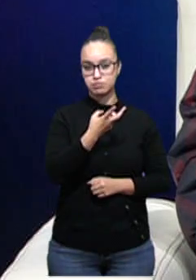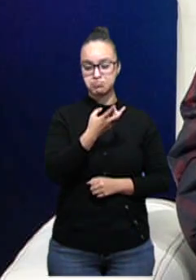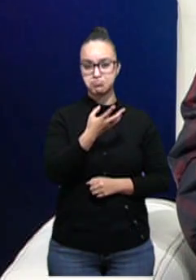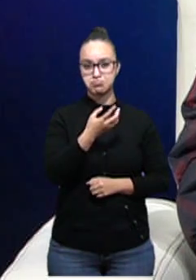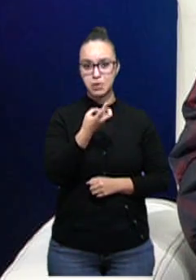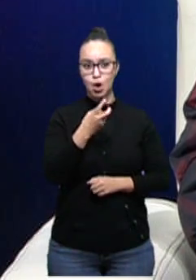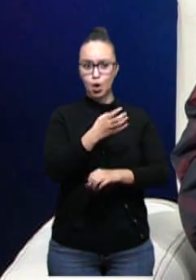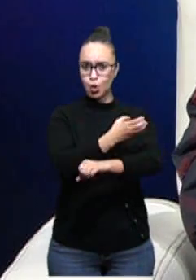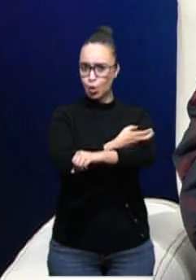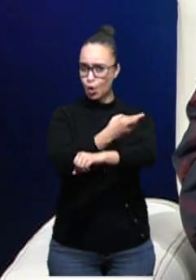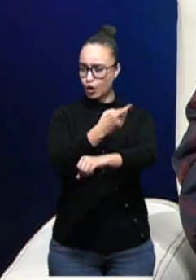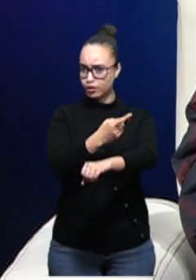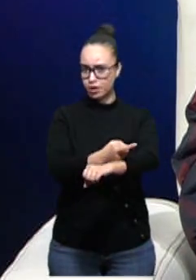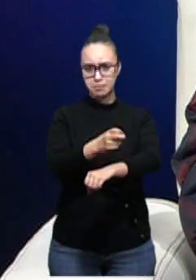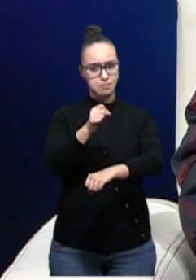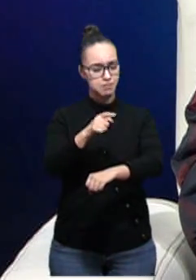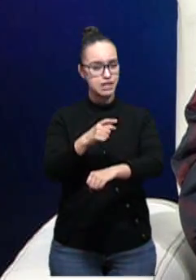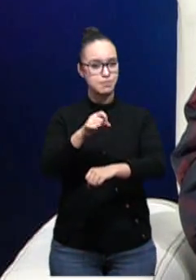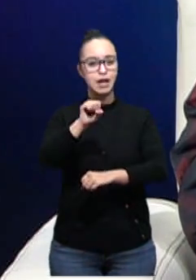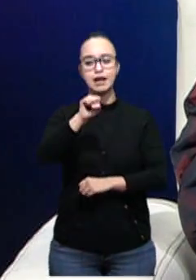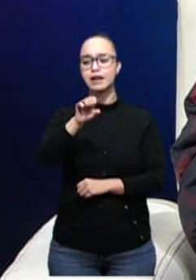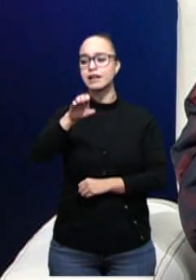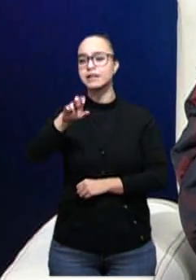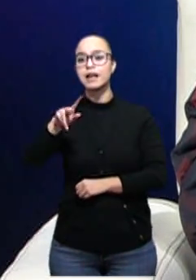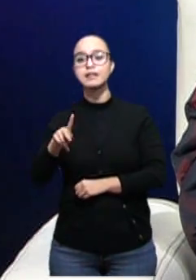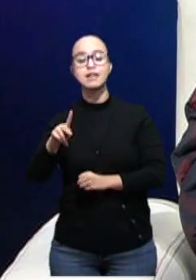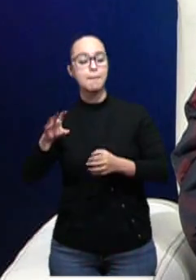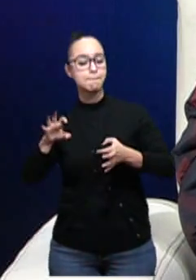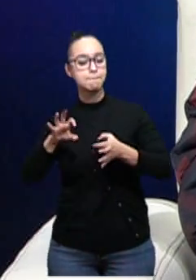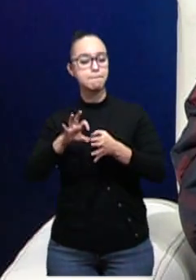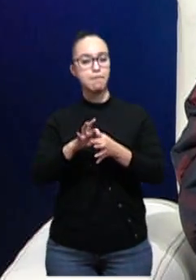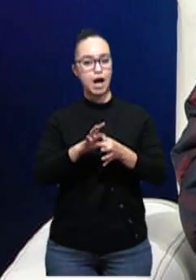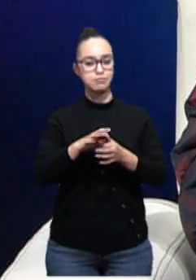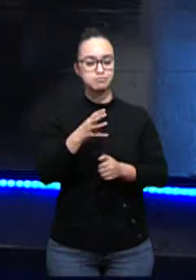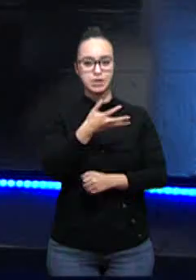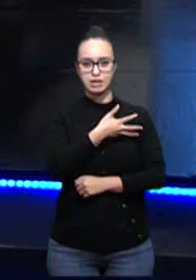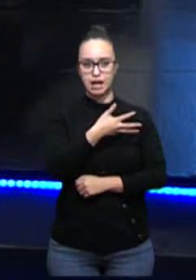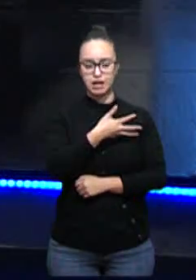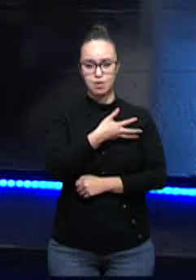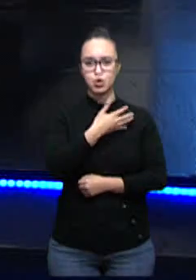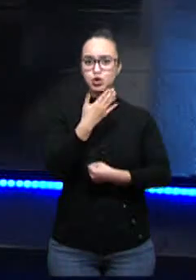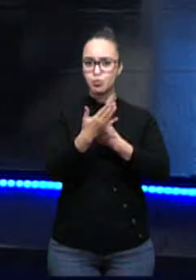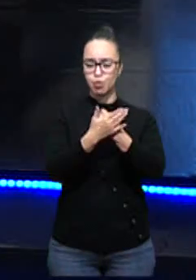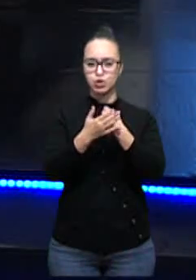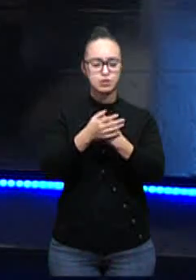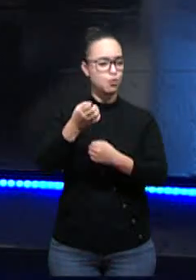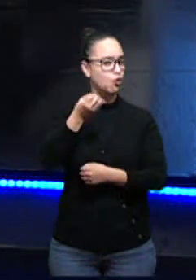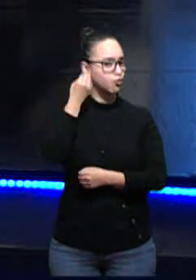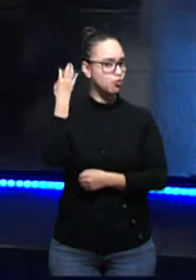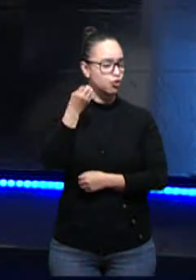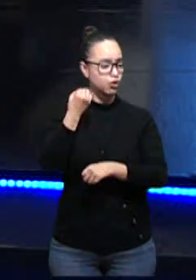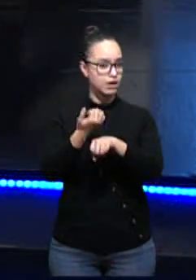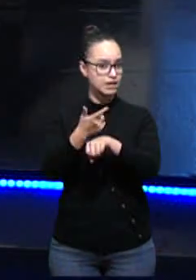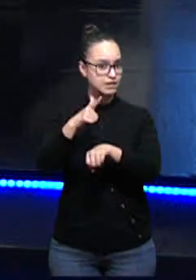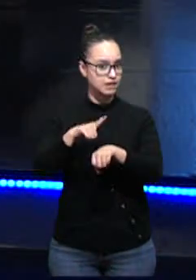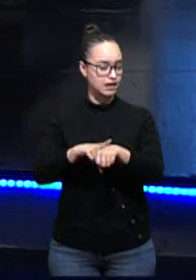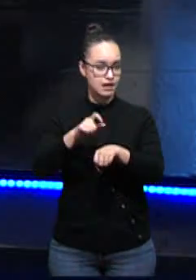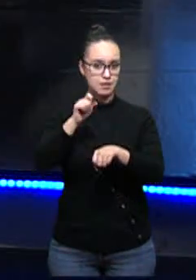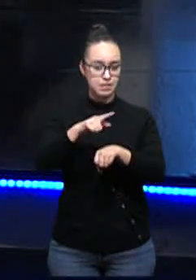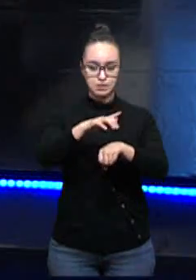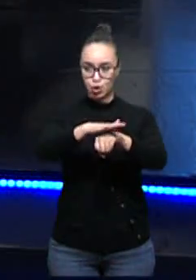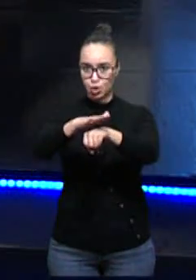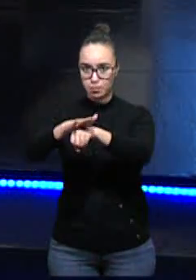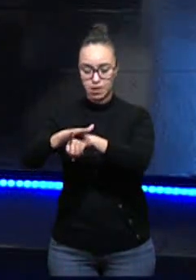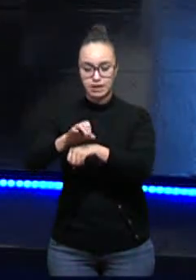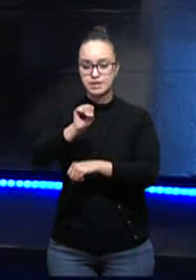muy coordinada con la propia Secretaría de Educación, en donde está proyectado un foro estatal de acuerdo a la convocatoria establecida nacional por